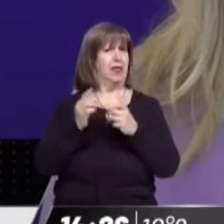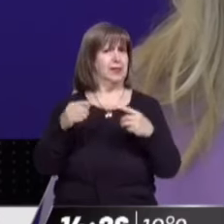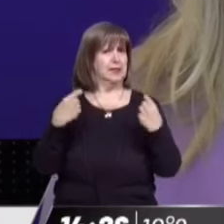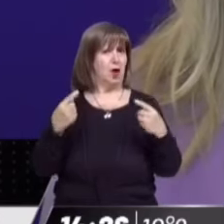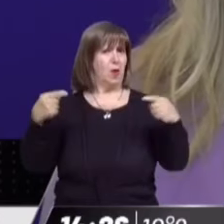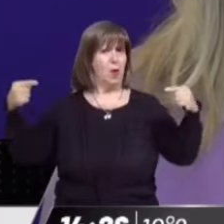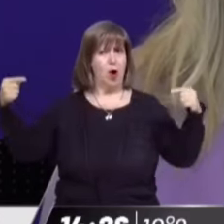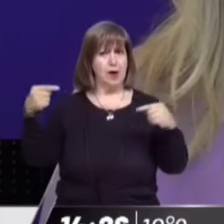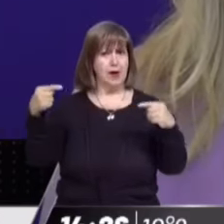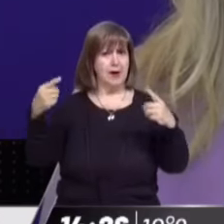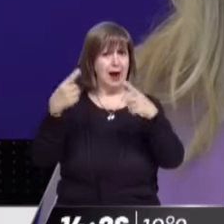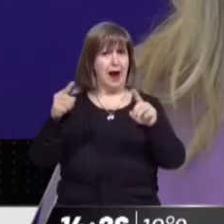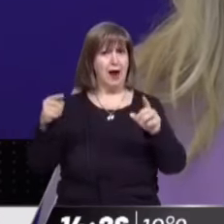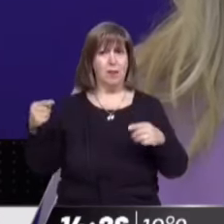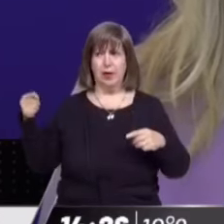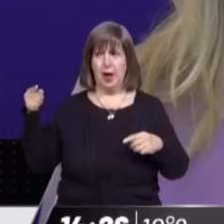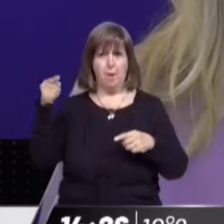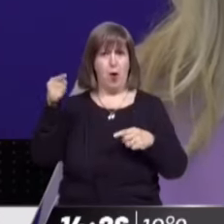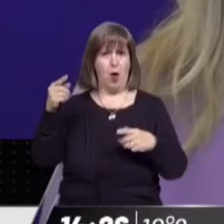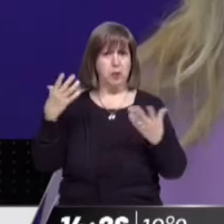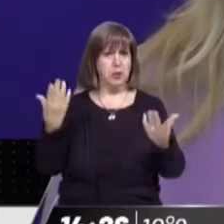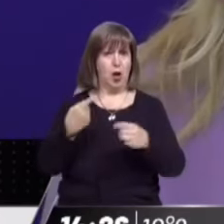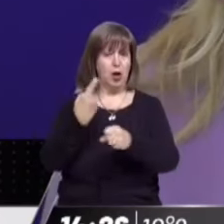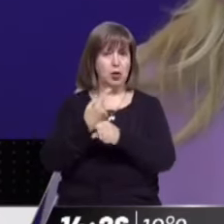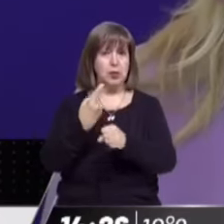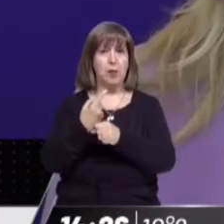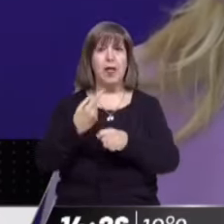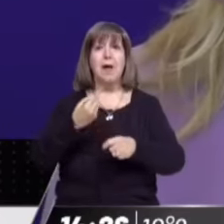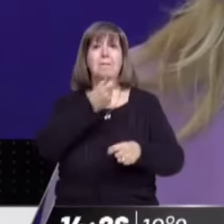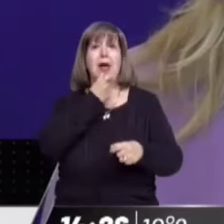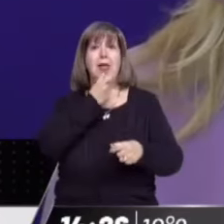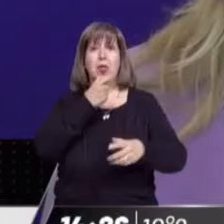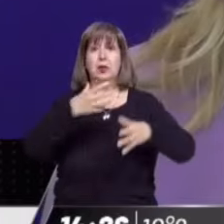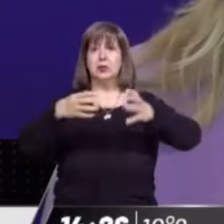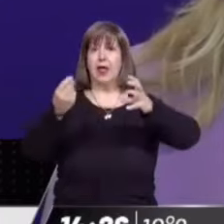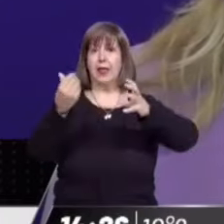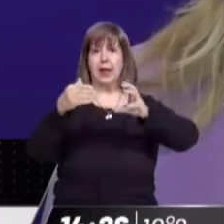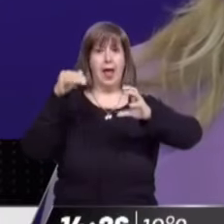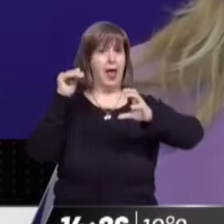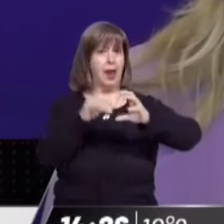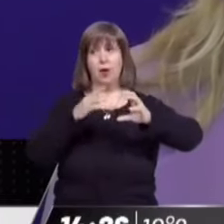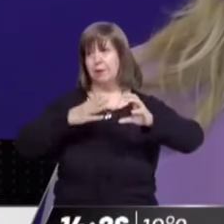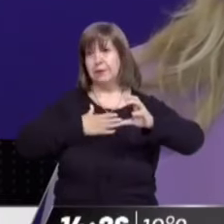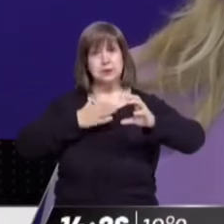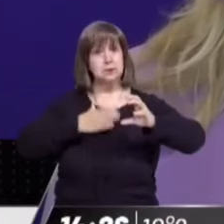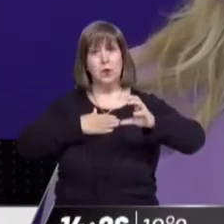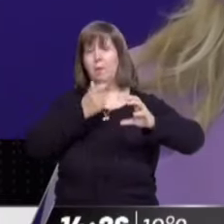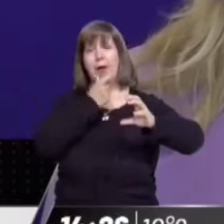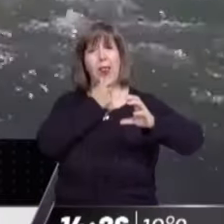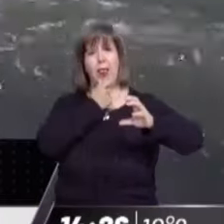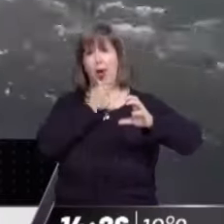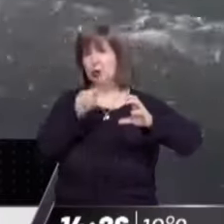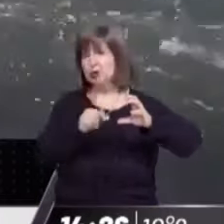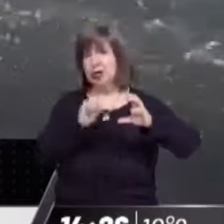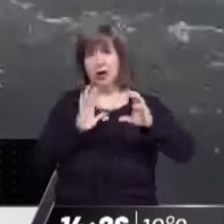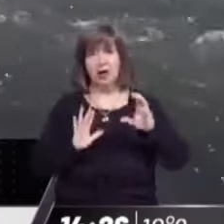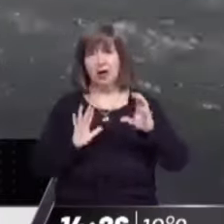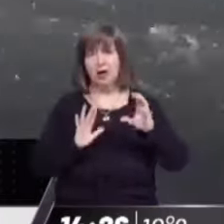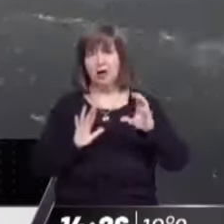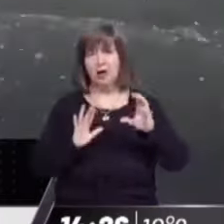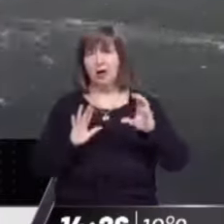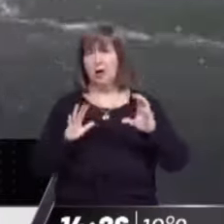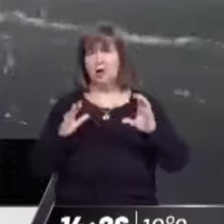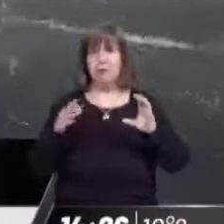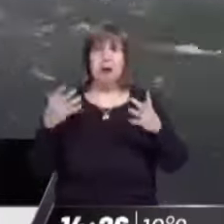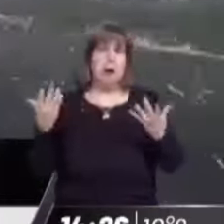a la ratificación de que los mendocinos seamos quienes definimos el destino de los fond de los mendocinos pero Eh bueno no lo